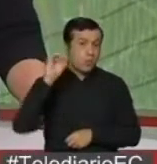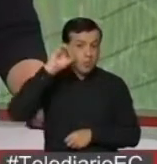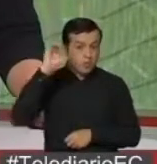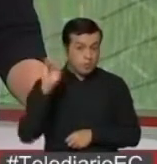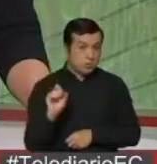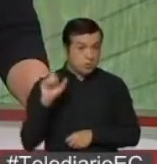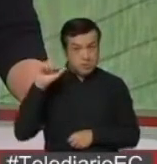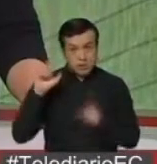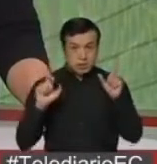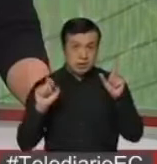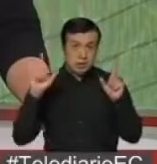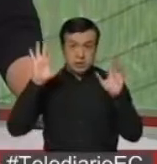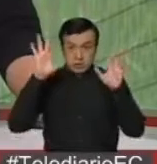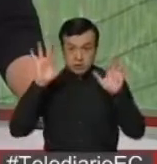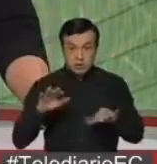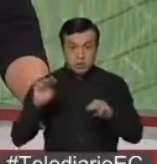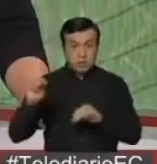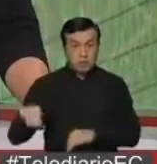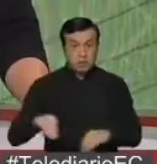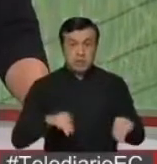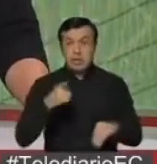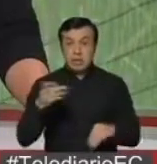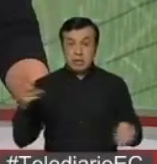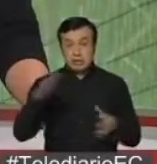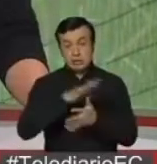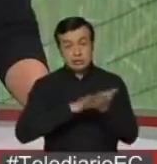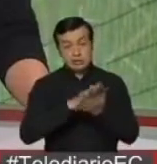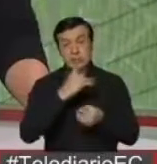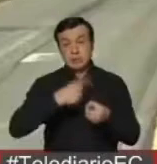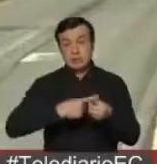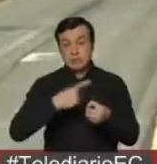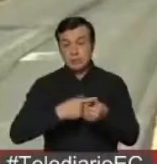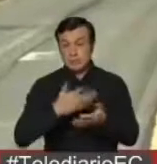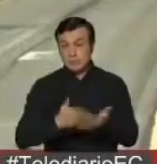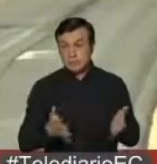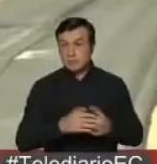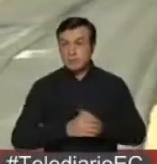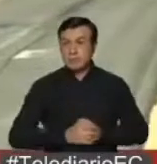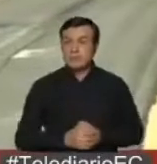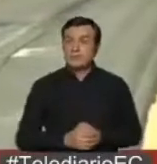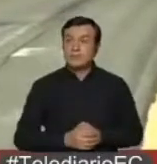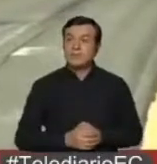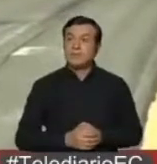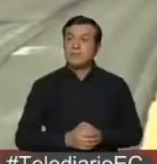Por su parte, el secretario de Movilidad dijo que esto generó caos en la capital.